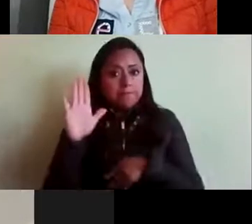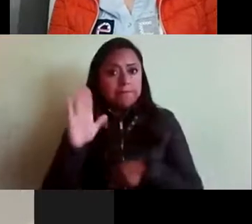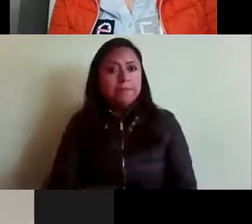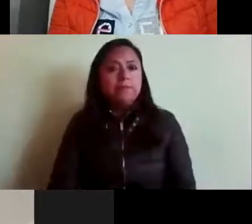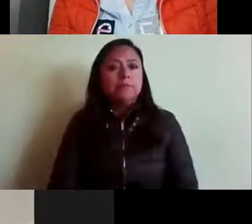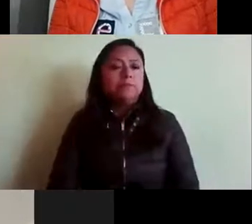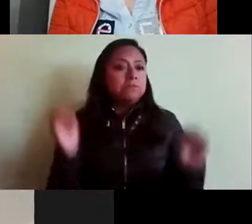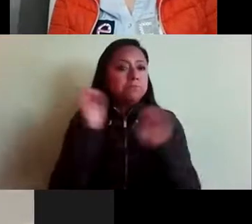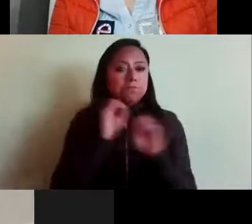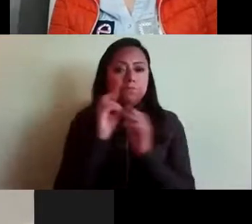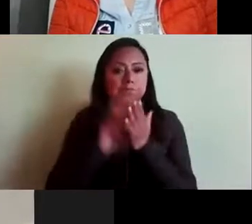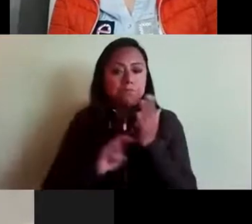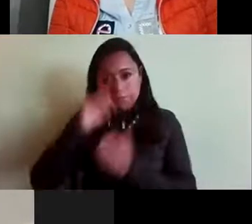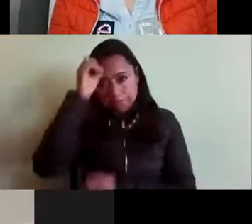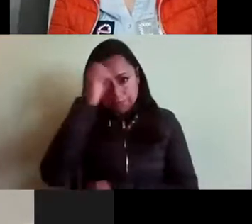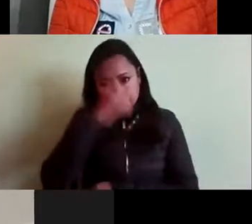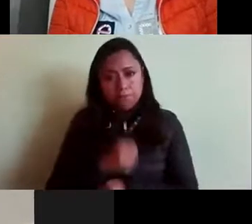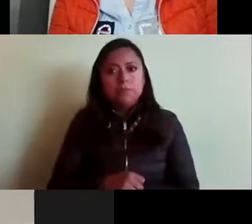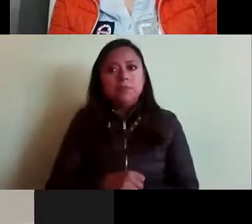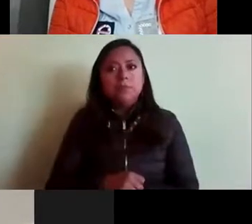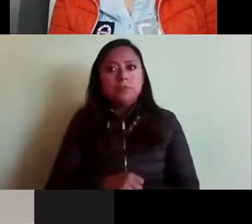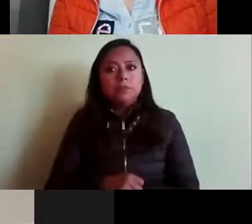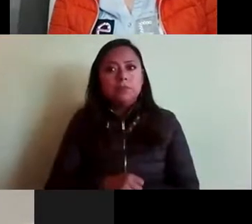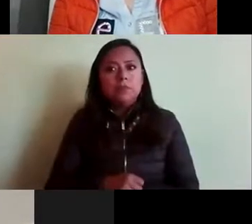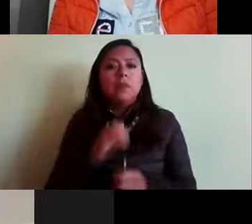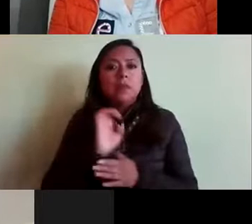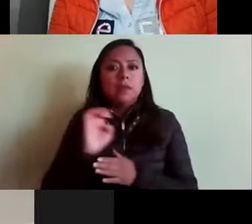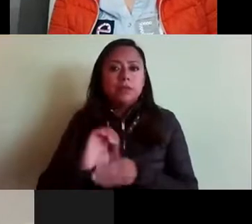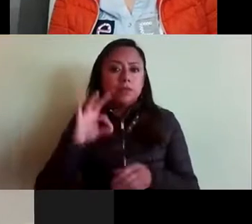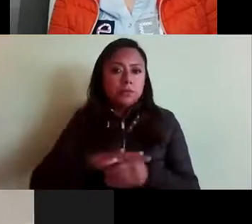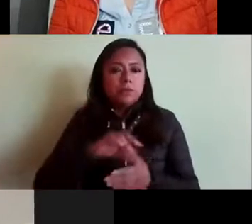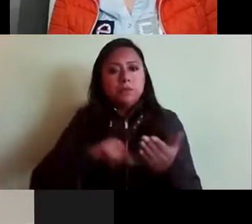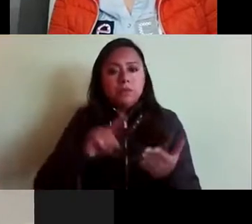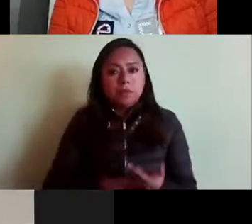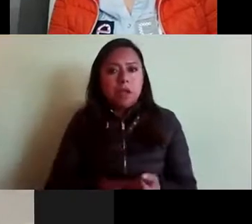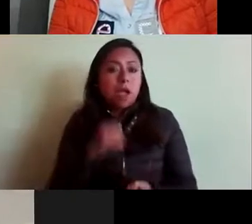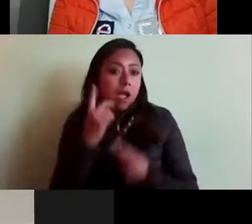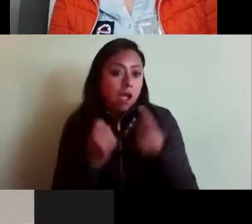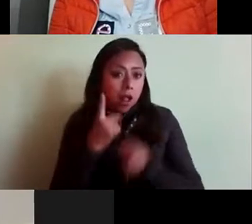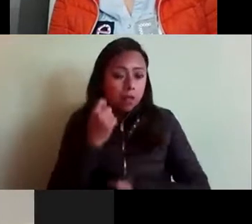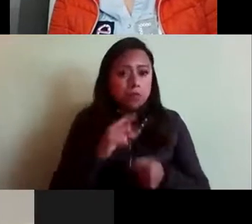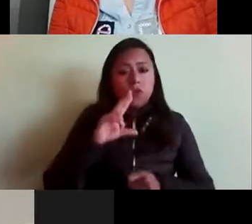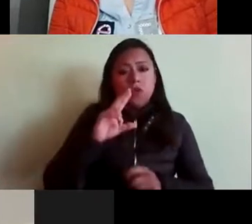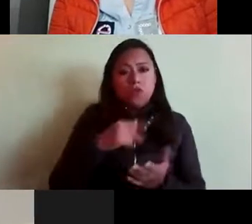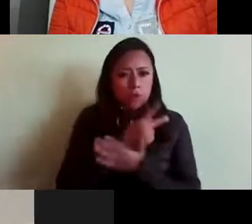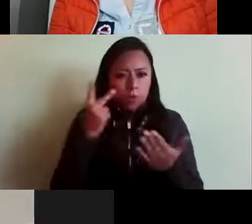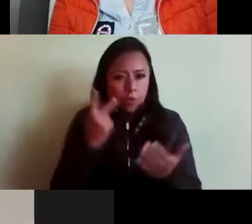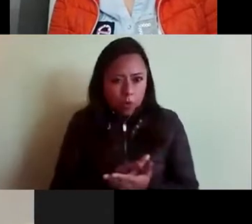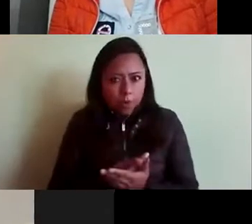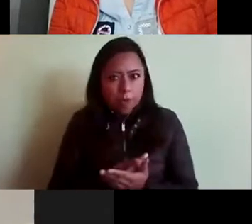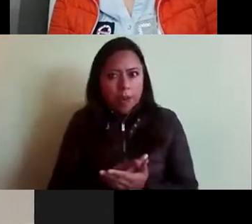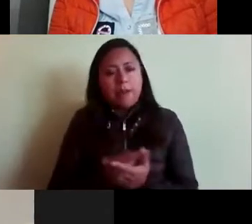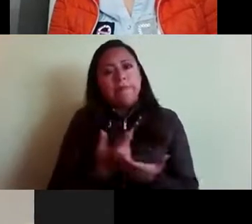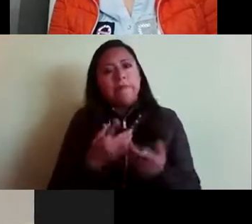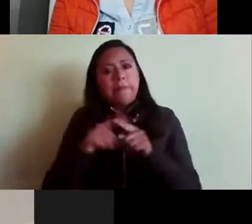No habiendo corrección u observación, se procede a tomar el sentido de la votación. Quienes estén en contra de aprobar el programa anual de trabajo para el tercer año legislativo de la Comisión de